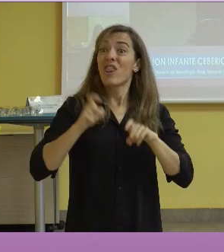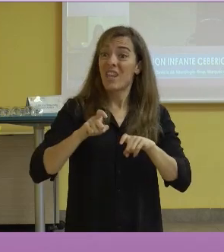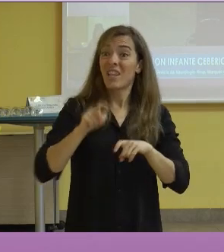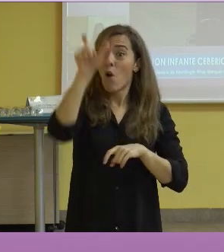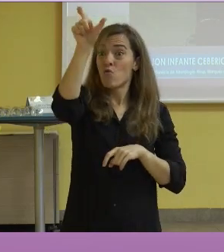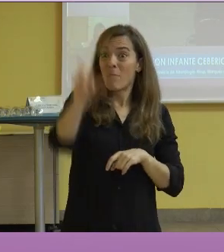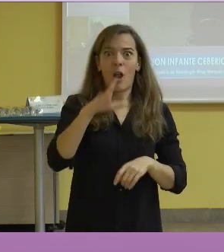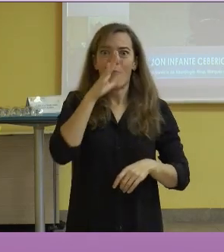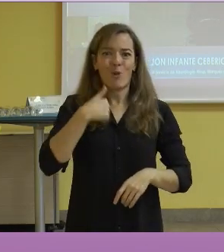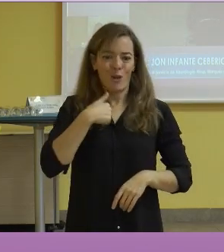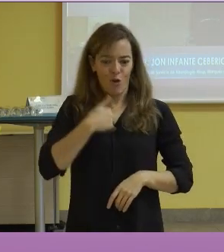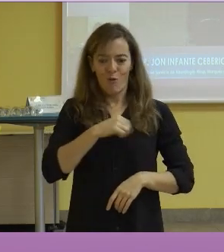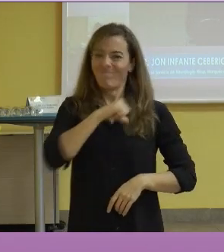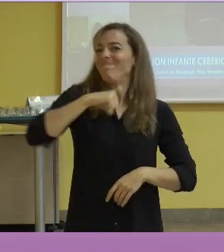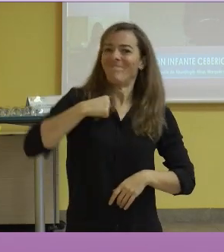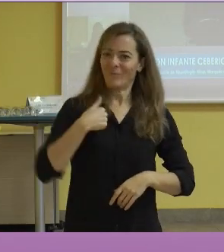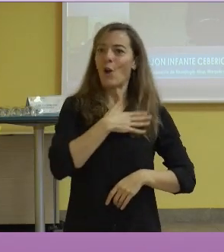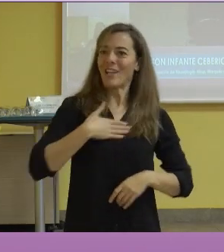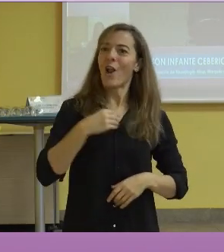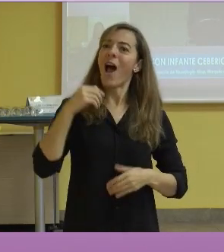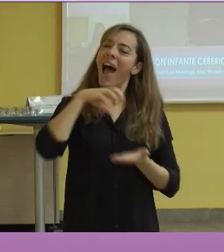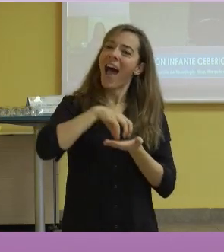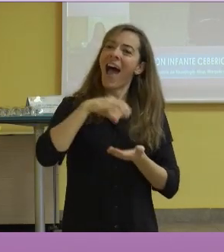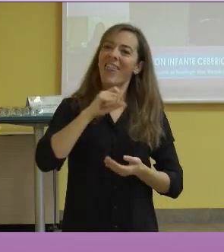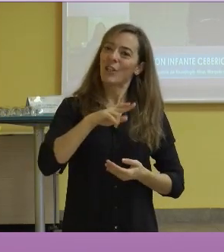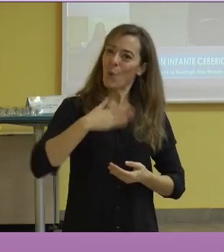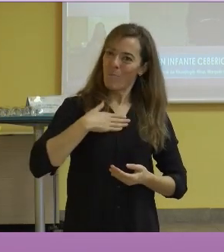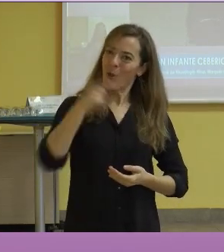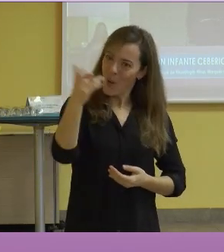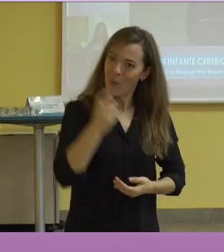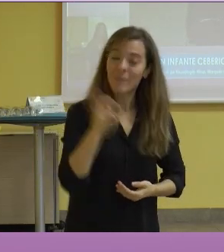por iniciativa propia en mi CESUR. Tiene que venir con una orden de asistencia.